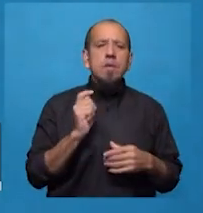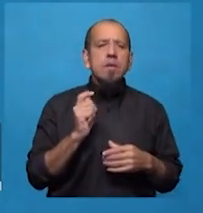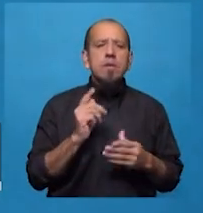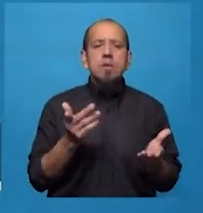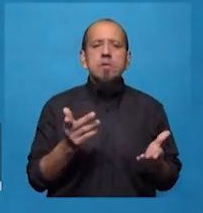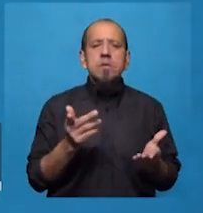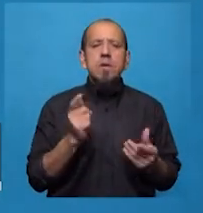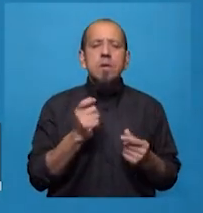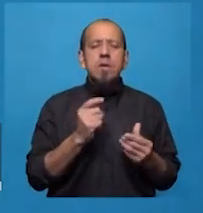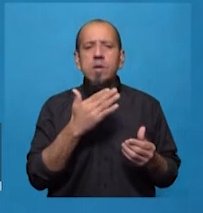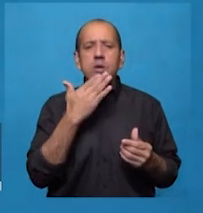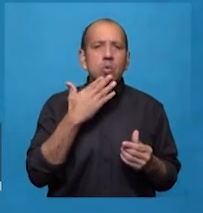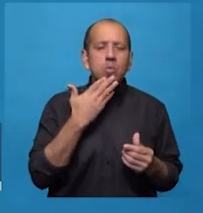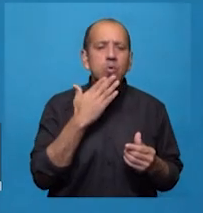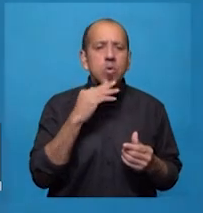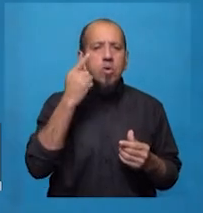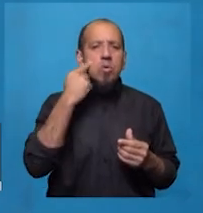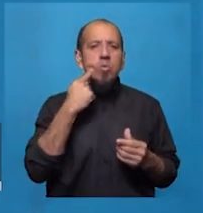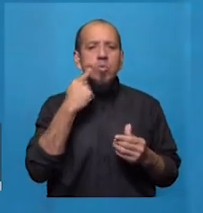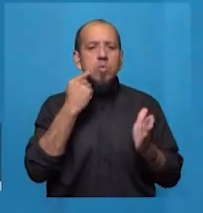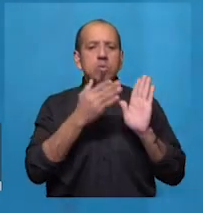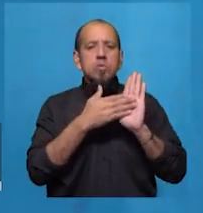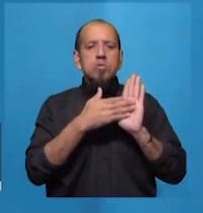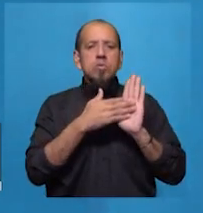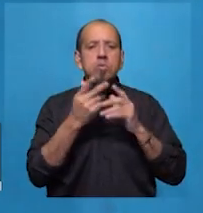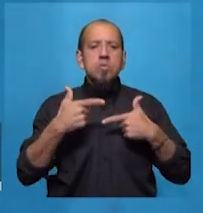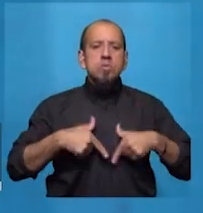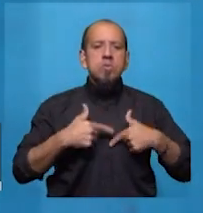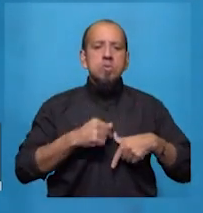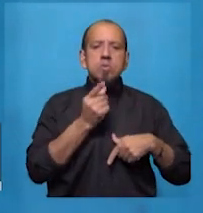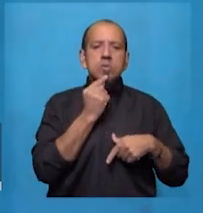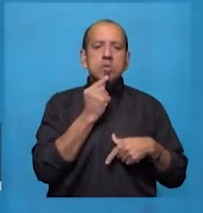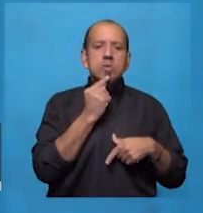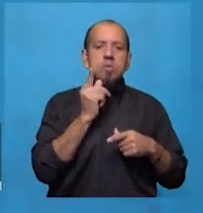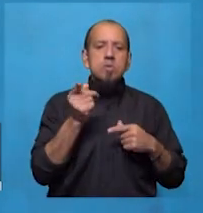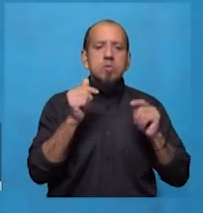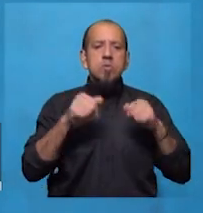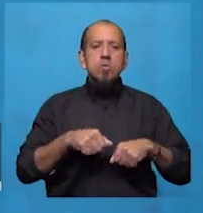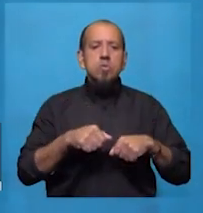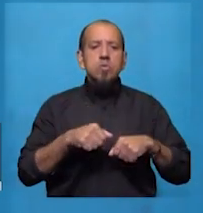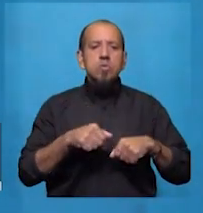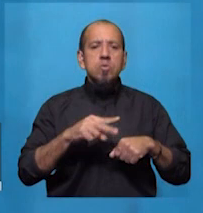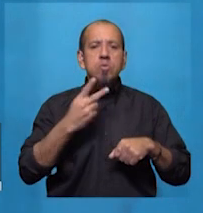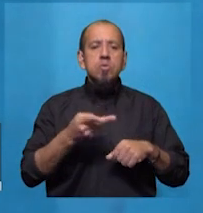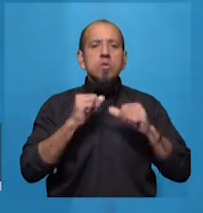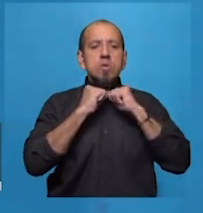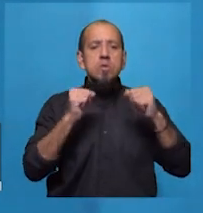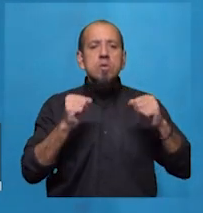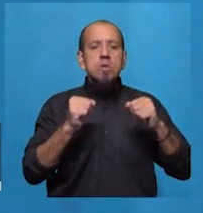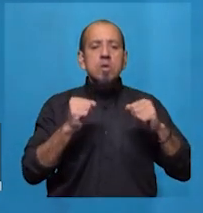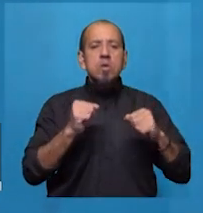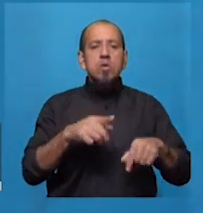impulsores de dudar de los números del observatorio del Ministerio del interior fue el que hoy es subsecretario del interior que